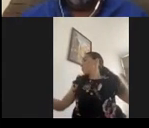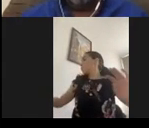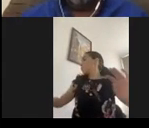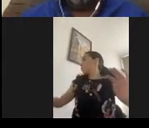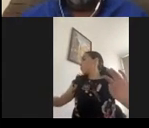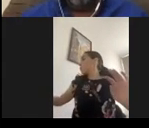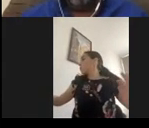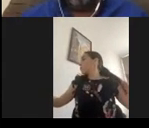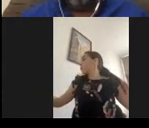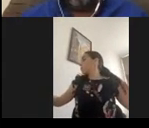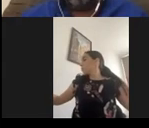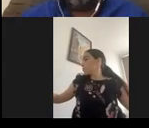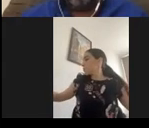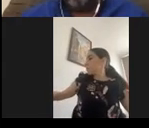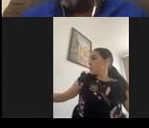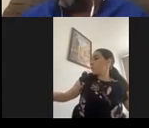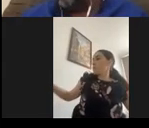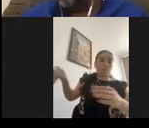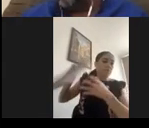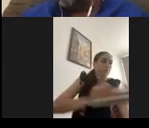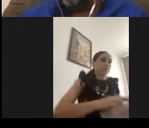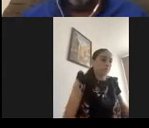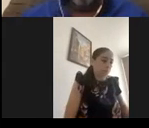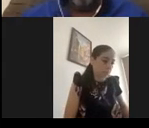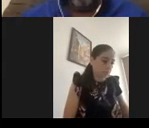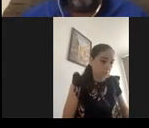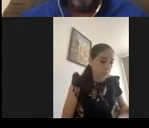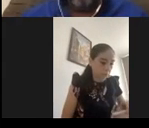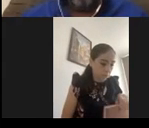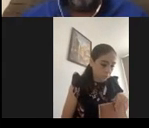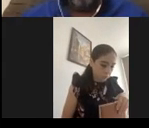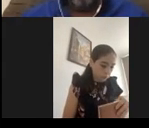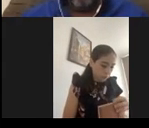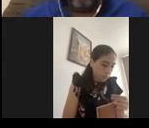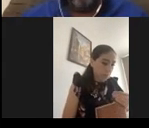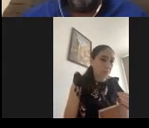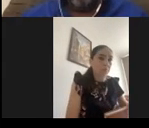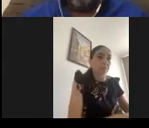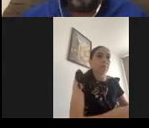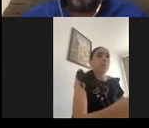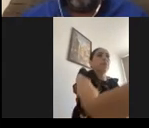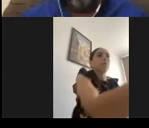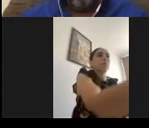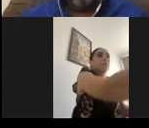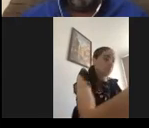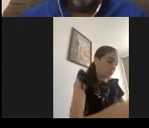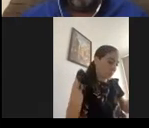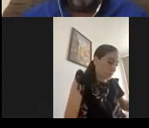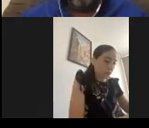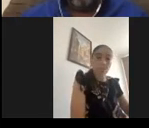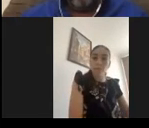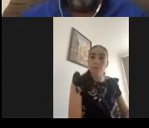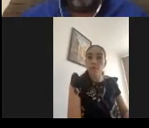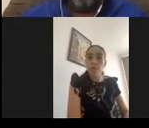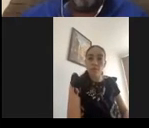plaza crece, porque cuando hay las fiestas de la delegación, aquí lo cerramos y está bien padre la plaza grande. O sea, ellos ya la traen